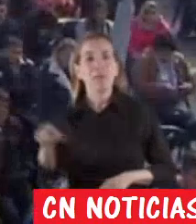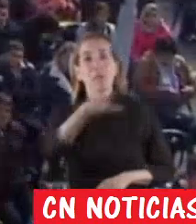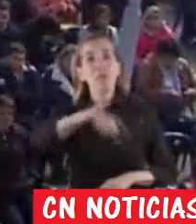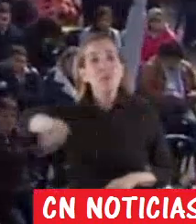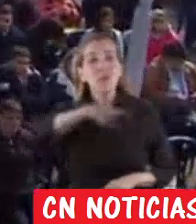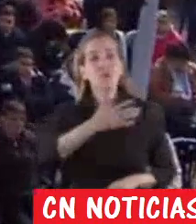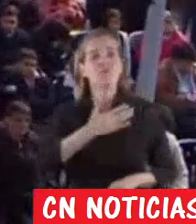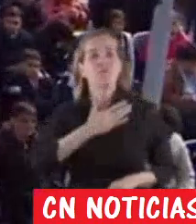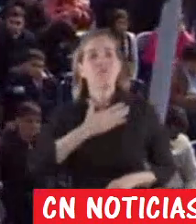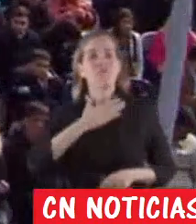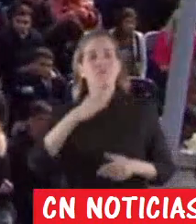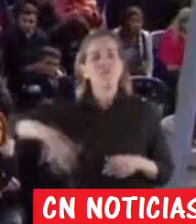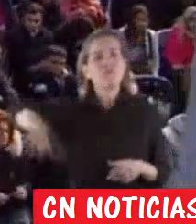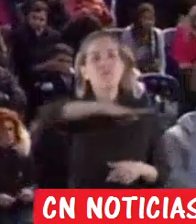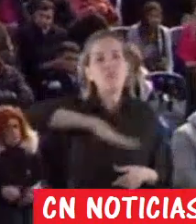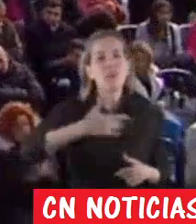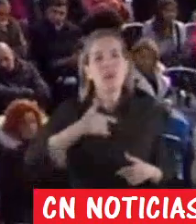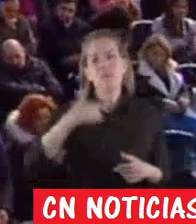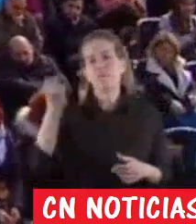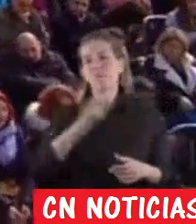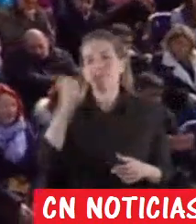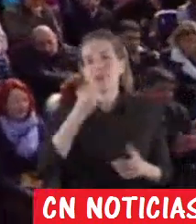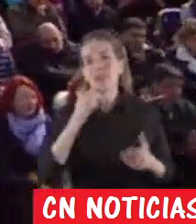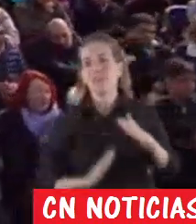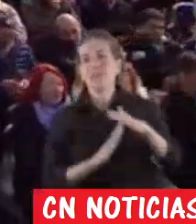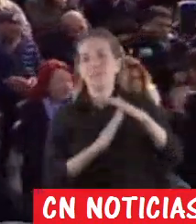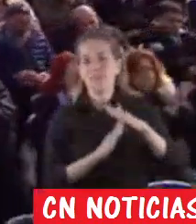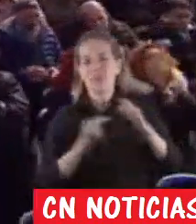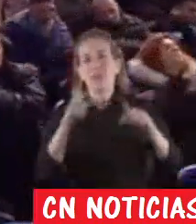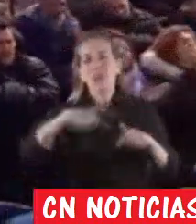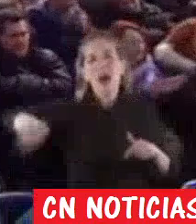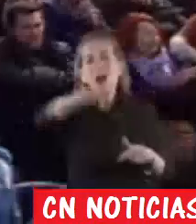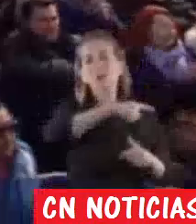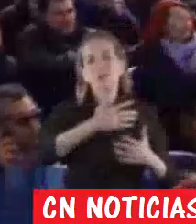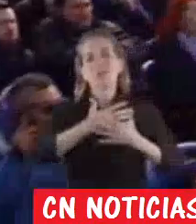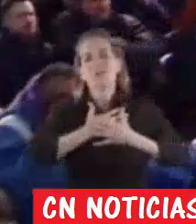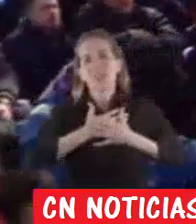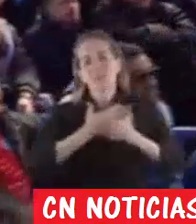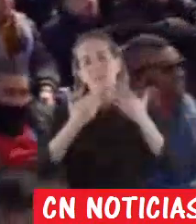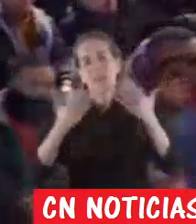mi pueblo, son lo que más me importa. Así que no saben lo que quiero y lo que aprecio ese cariño.